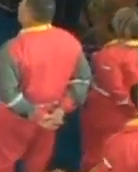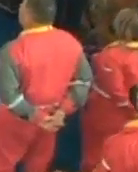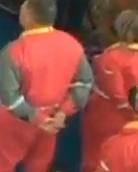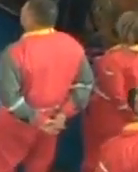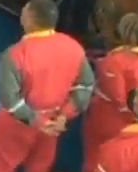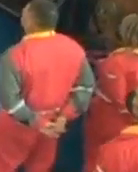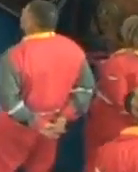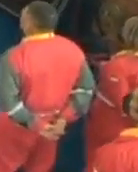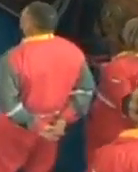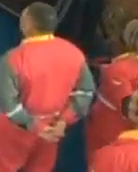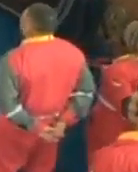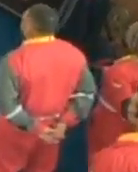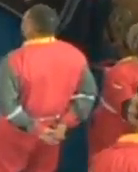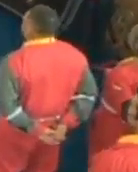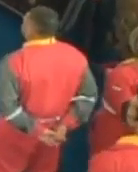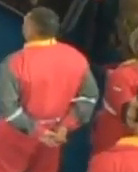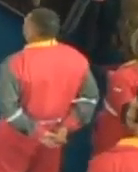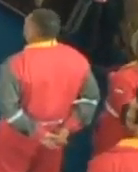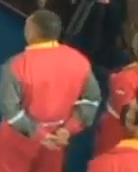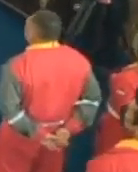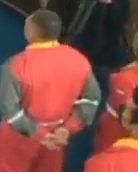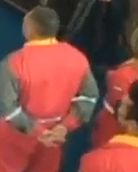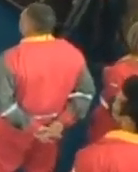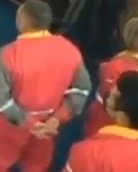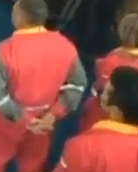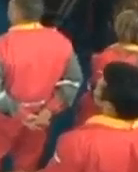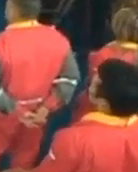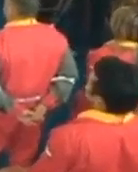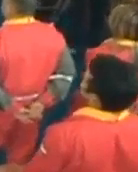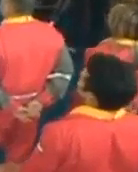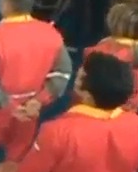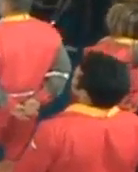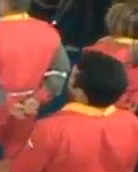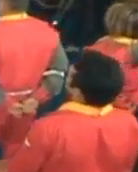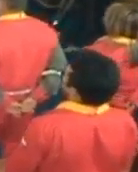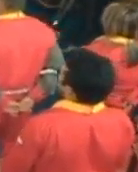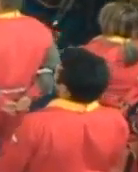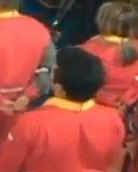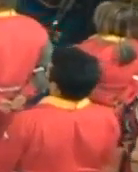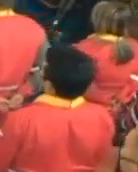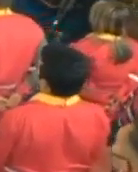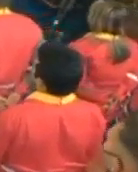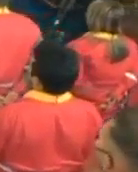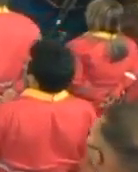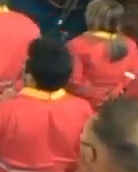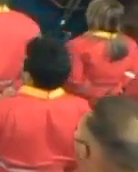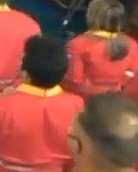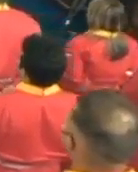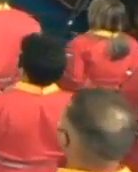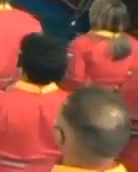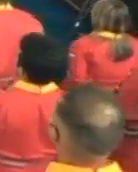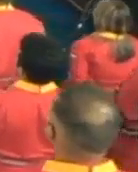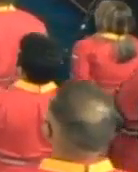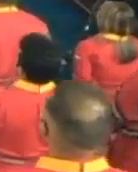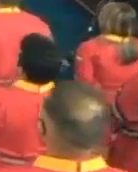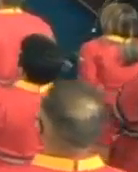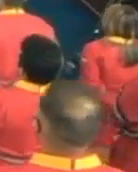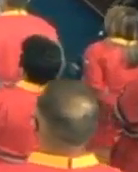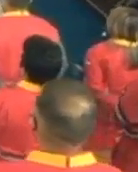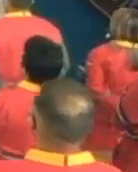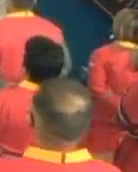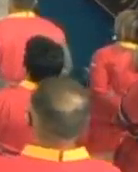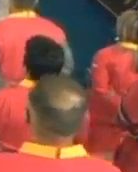Revolución Bolivariana, pero también ese paso histórico que daba Fidel Castro justamente cuando comenzaba la Revolución Cubana para abrir los brazos en hermandad